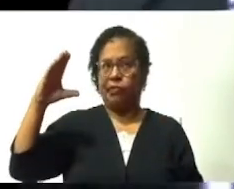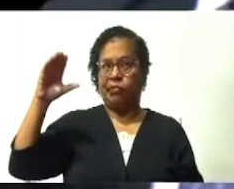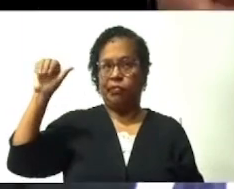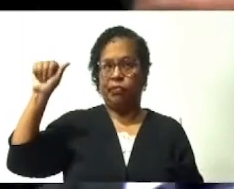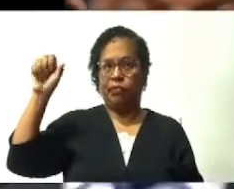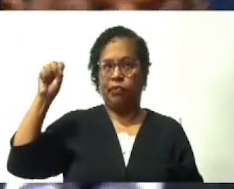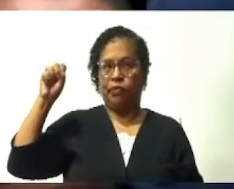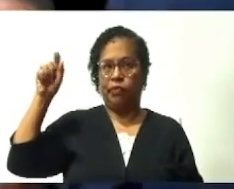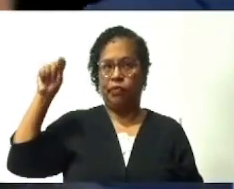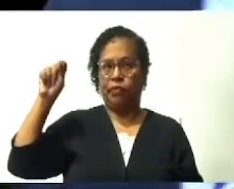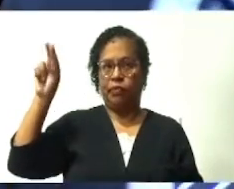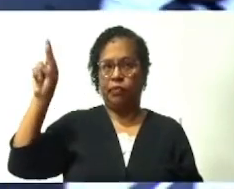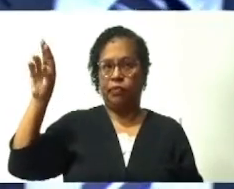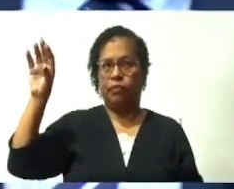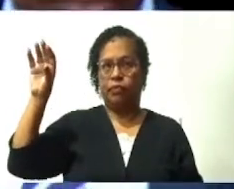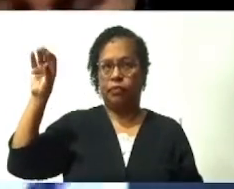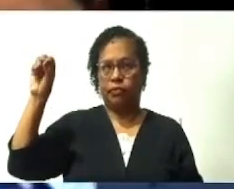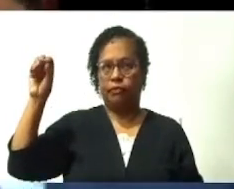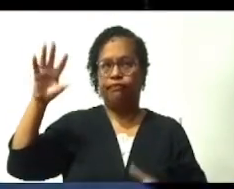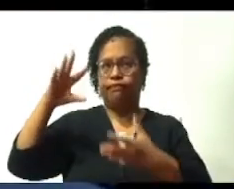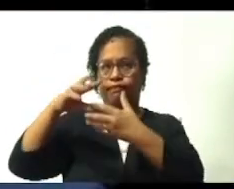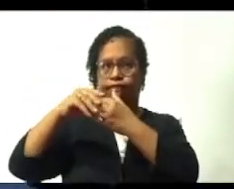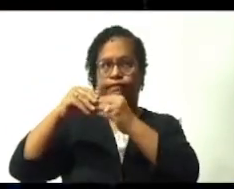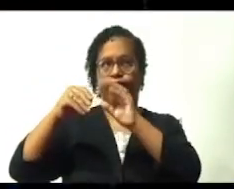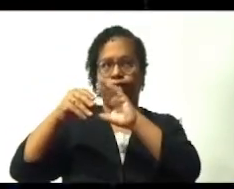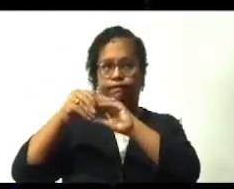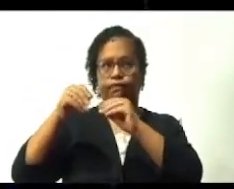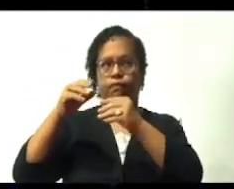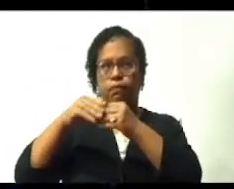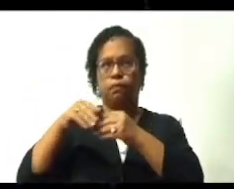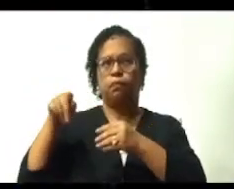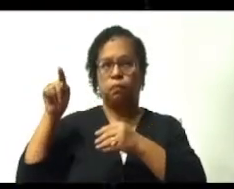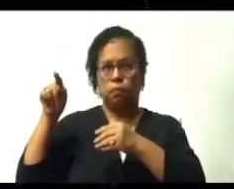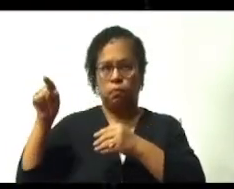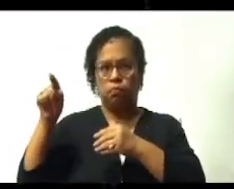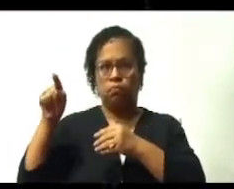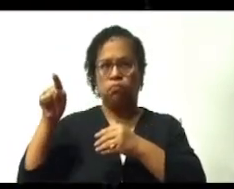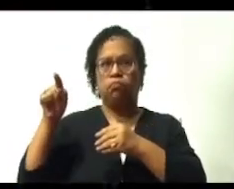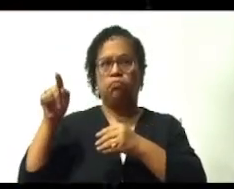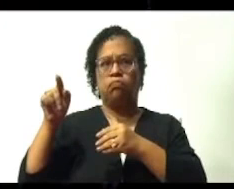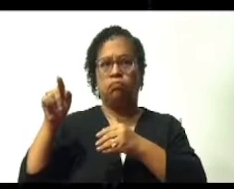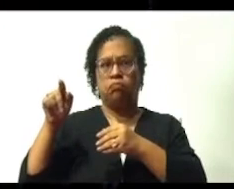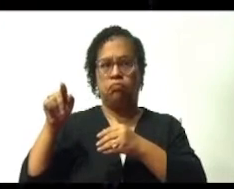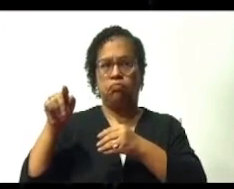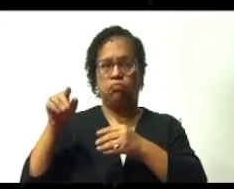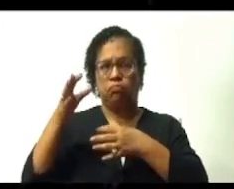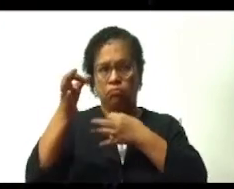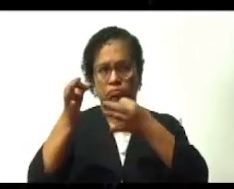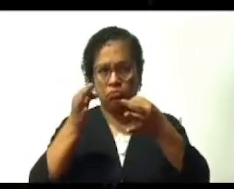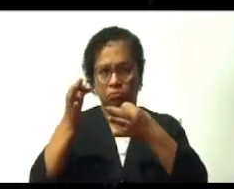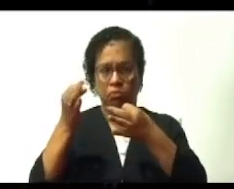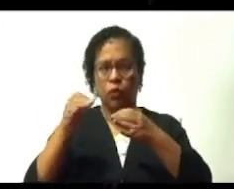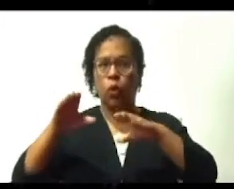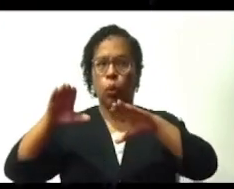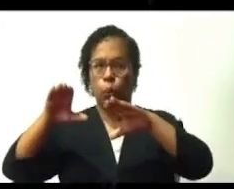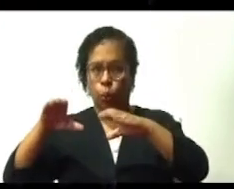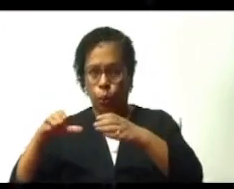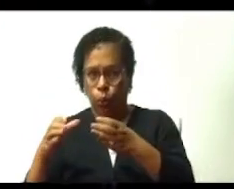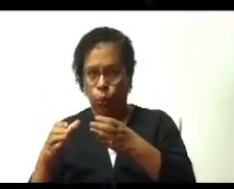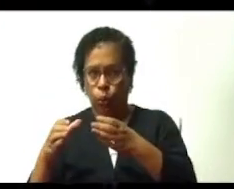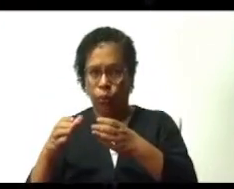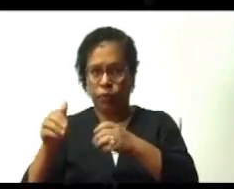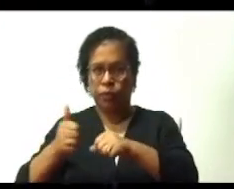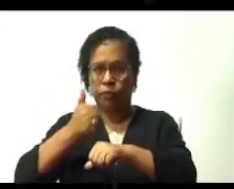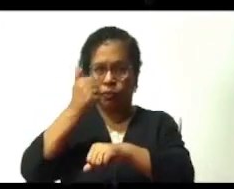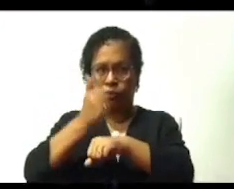donde avanzaba que se conformaba un bloque independiente, pequeño,